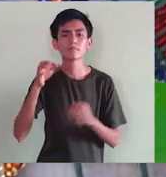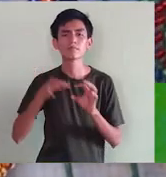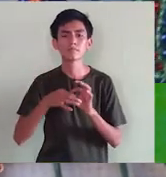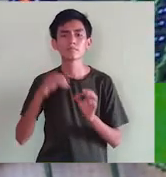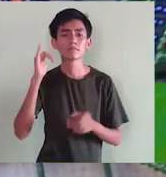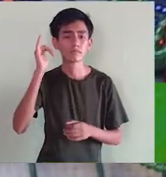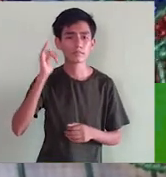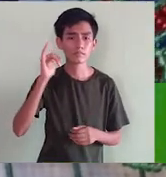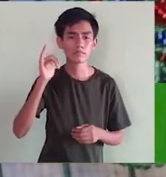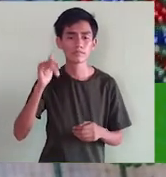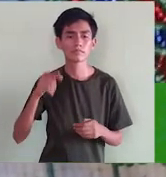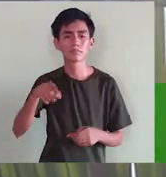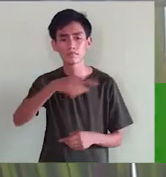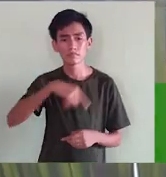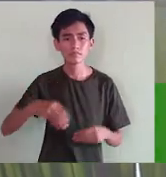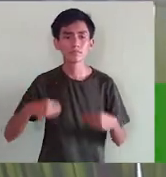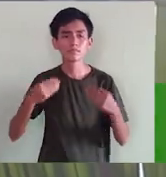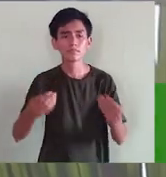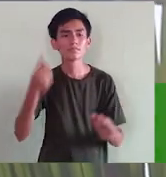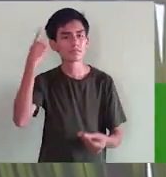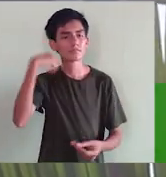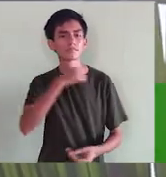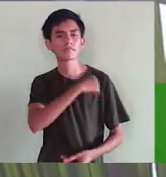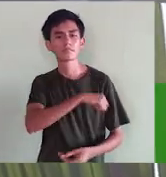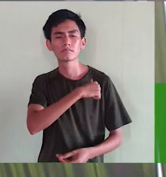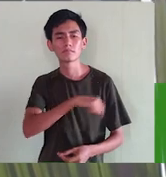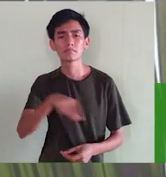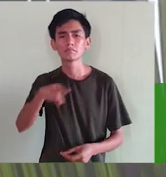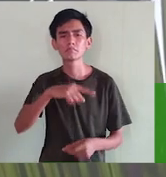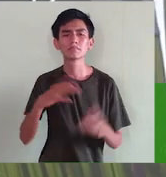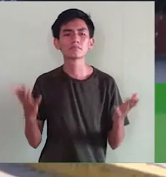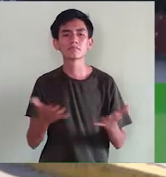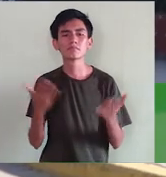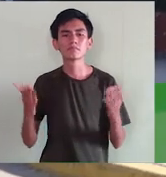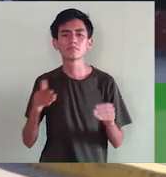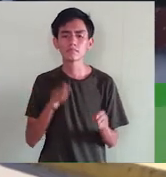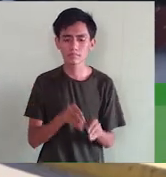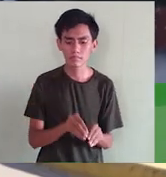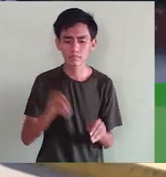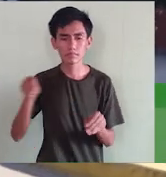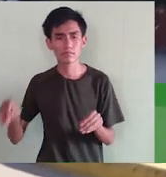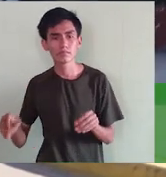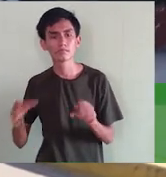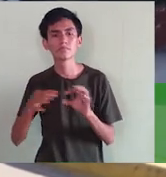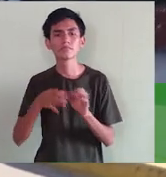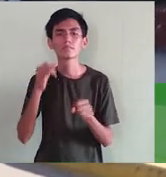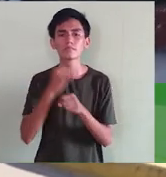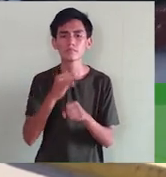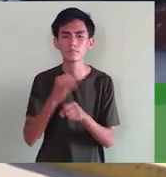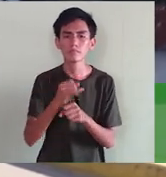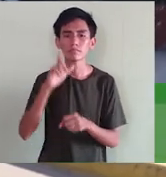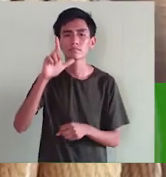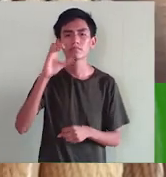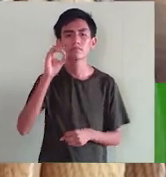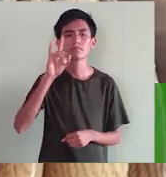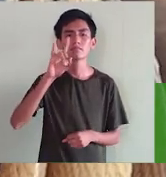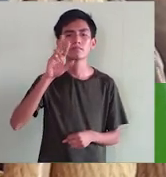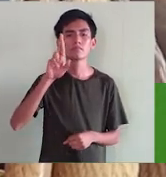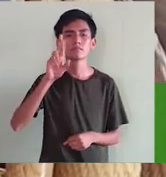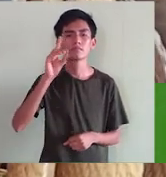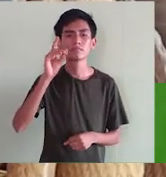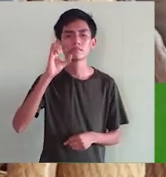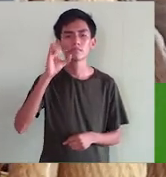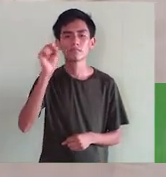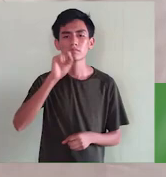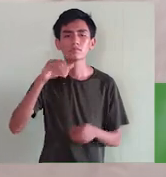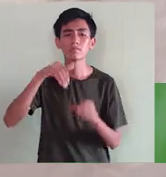la municipalidad, que se ubica al costado de la parroquia Nuestra Señora de Lourdes, en la Plaza de Armas de Yarinacocha.